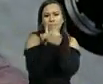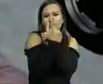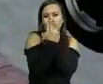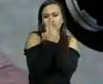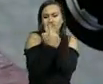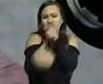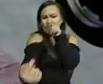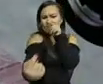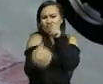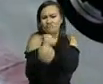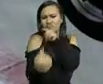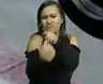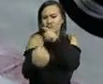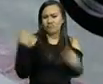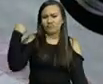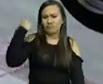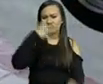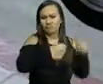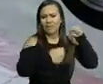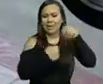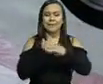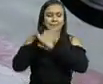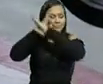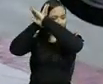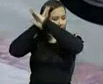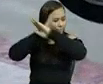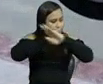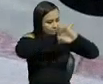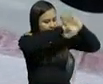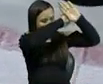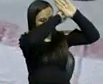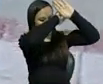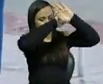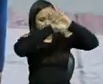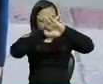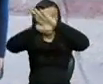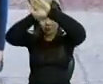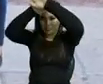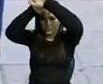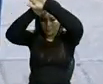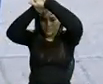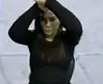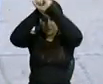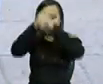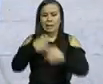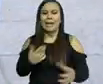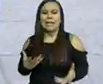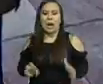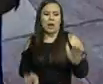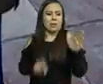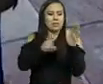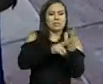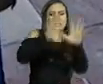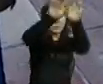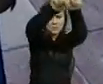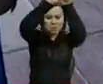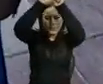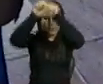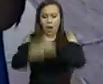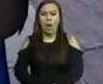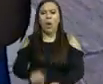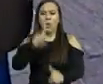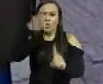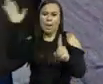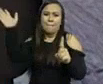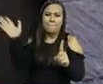comienzan a agredirla y ellas para evitar el problema y ahí intenta subirse al expreso viendo las alas y una chica primero le